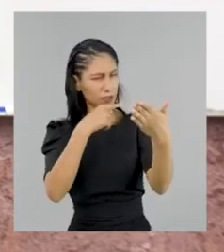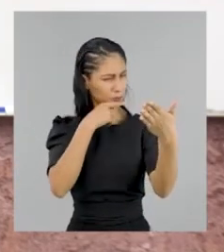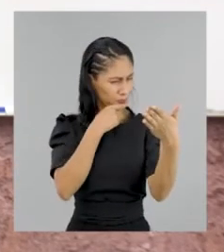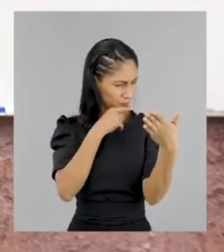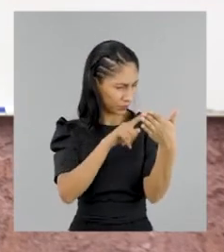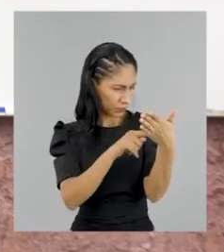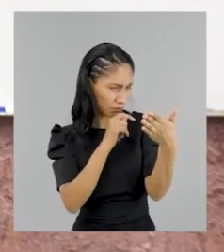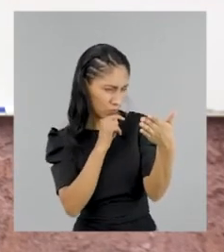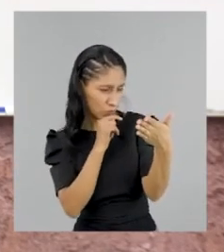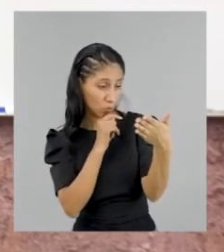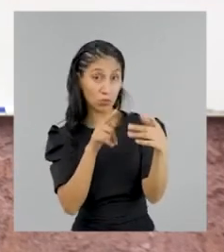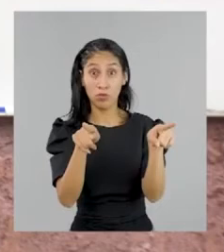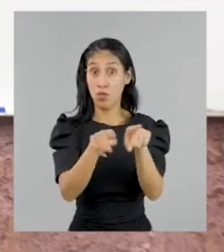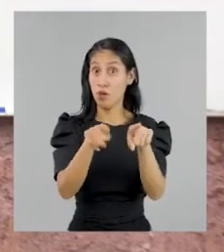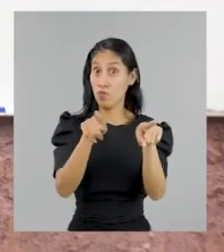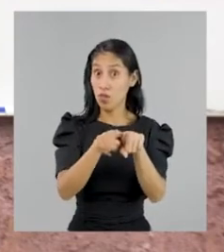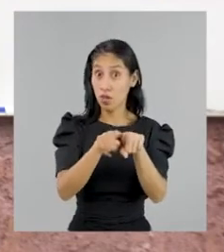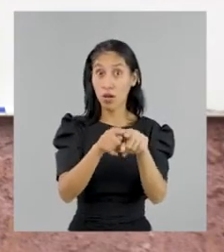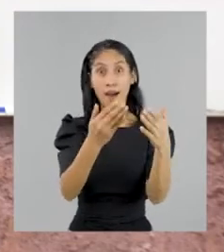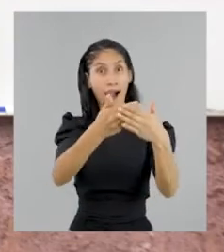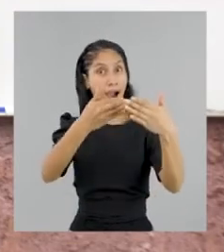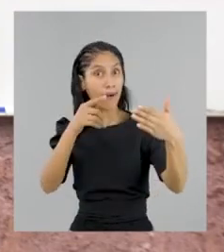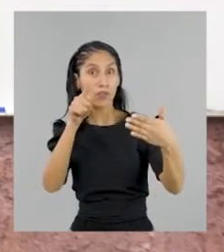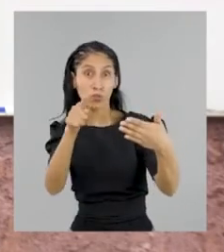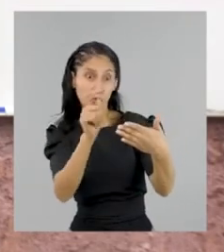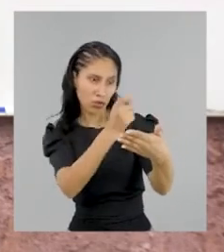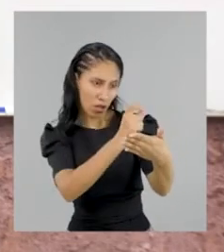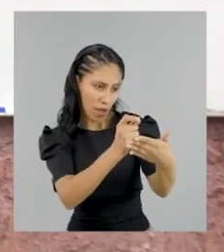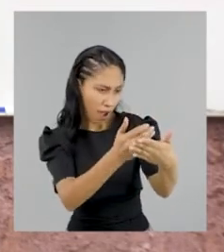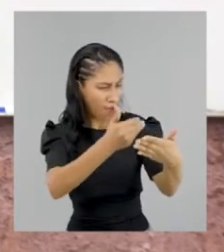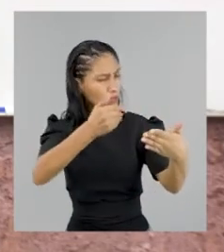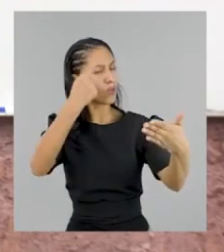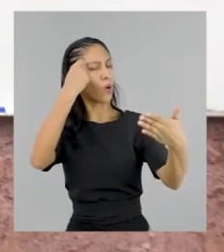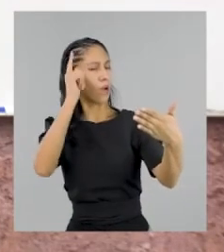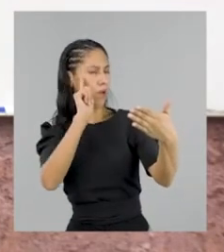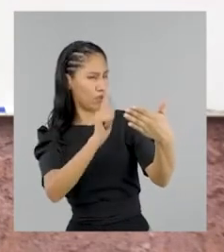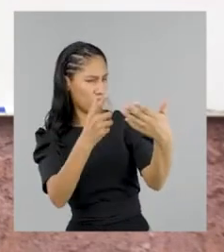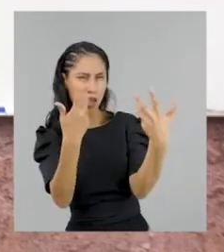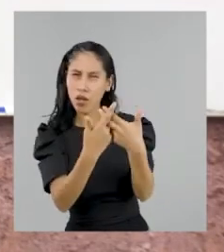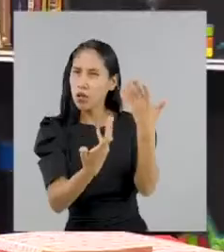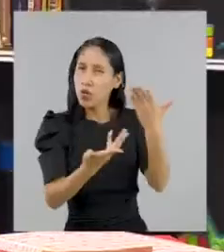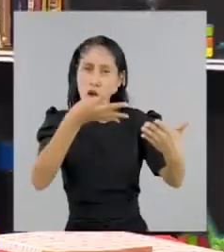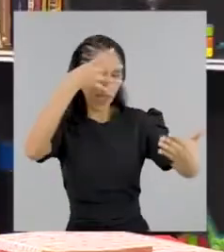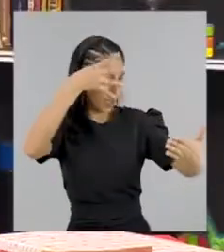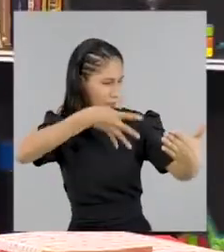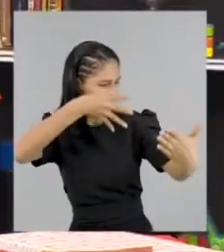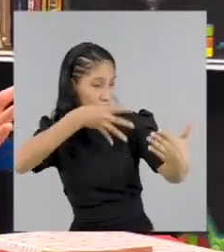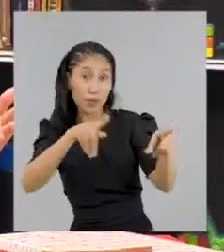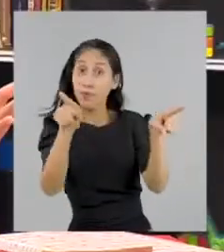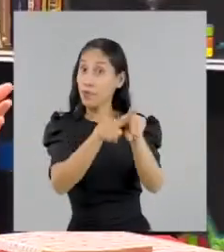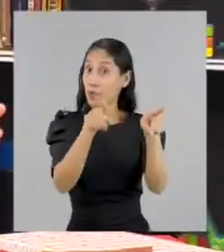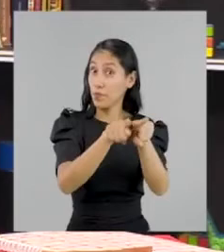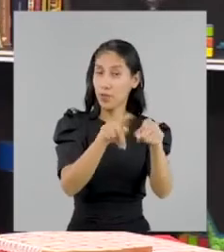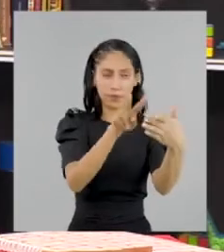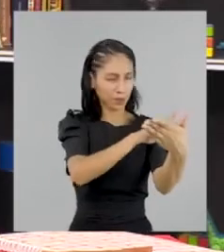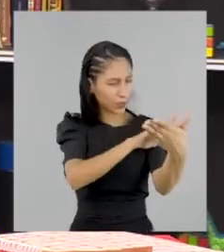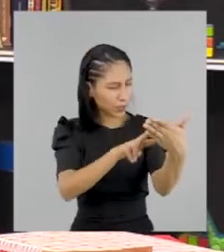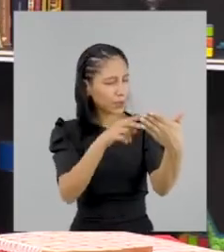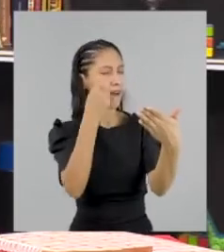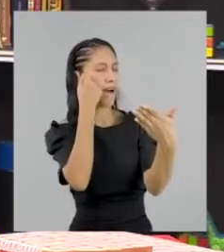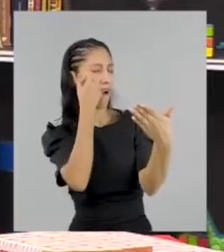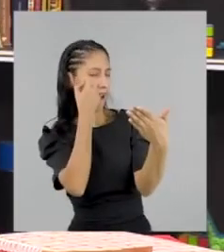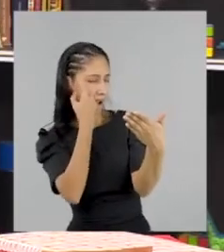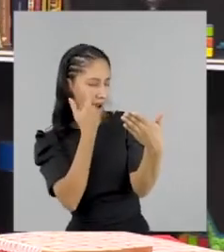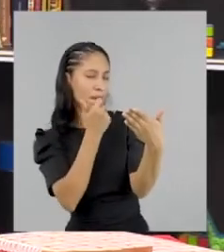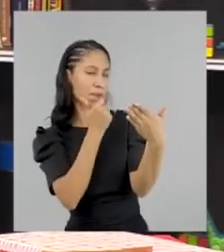las representaciones, tener cuidado a la hora de aplicar bien las definiciones. Así como también leer y